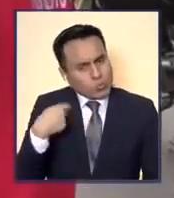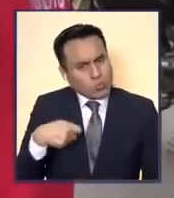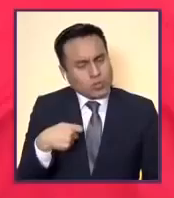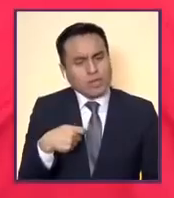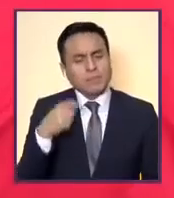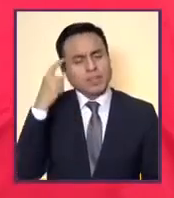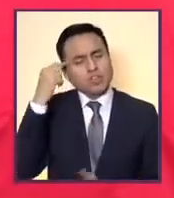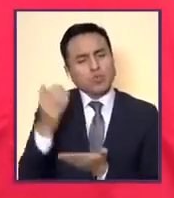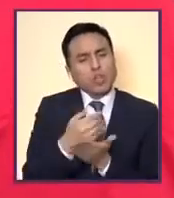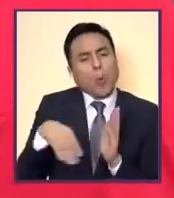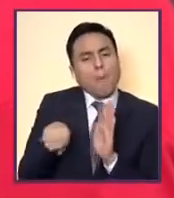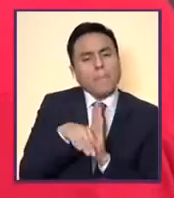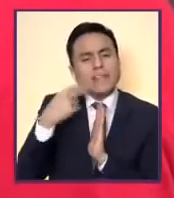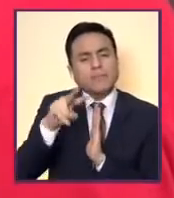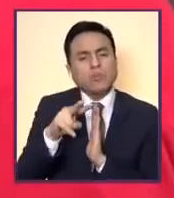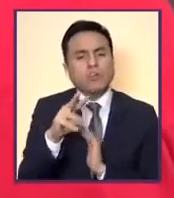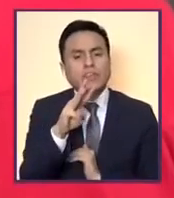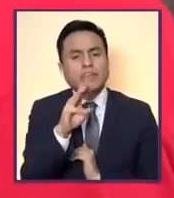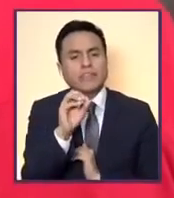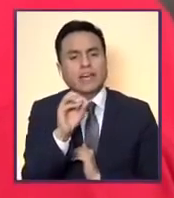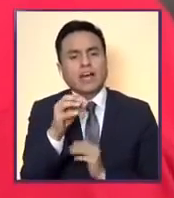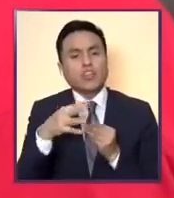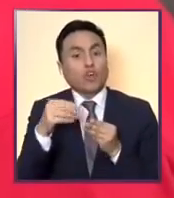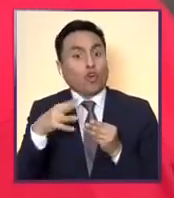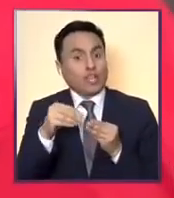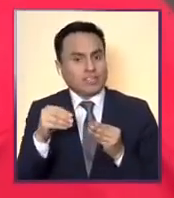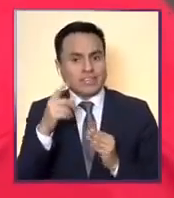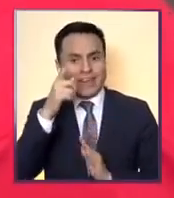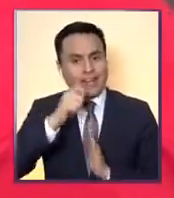pensando que el sueldo mínimo es de 30 dólares al mes.